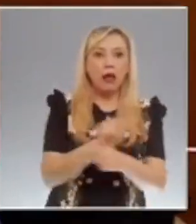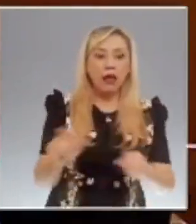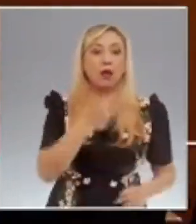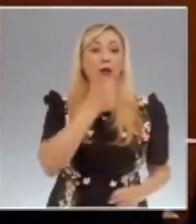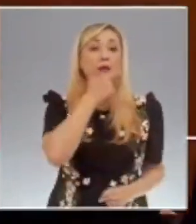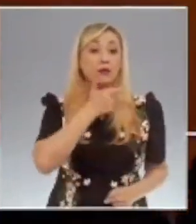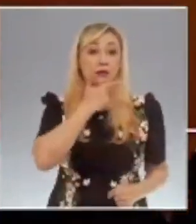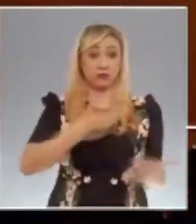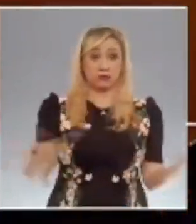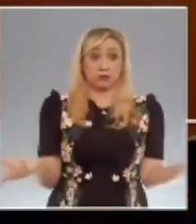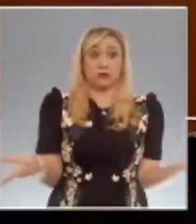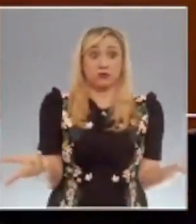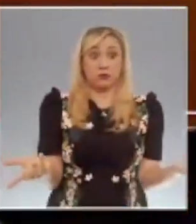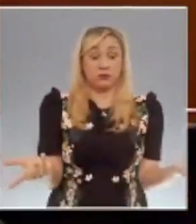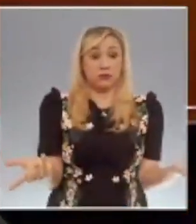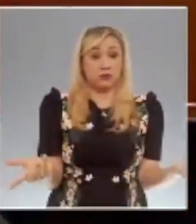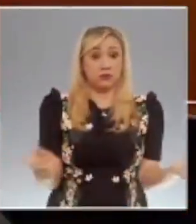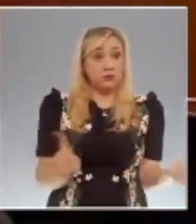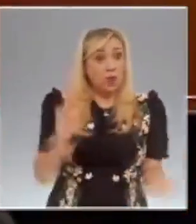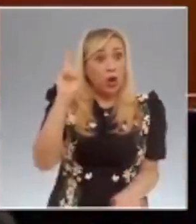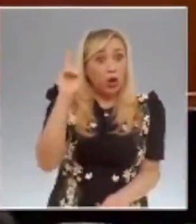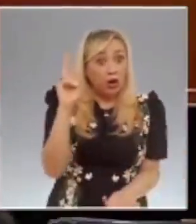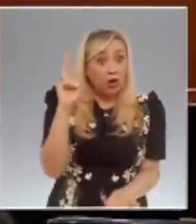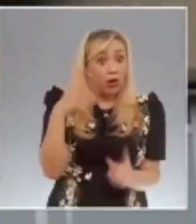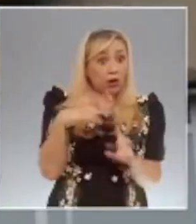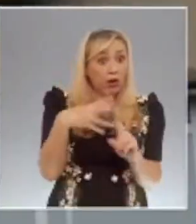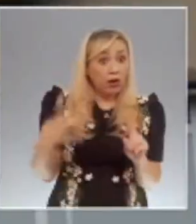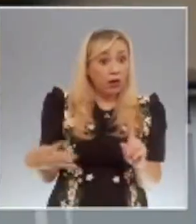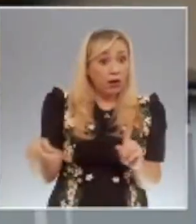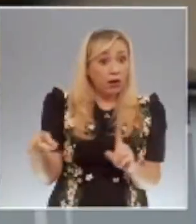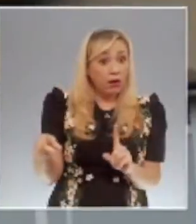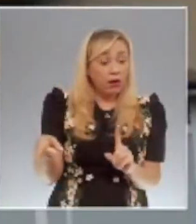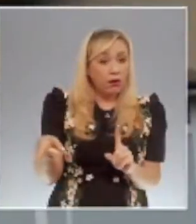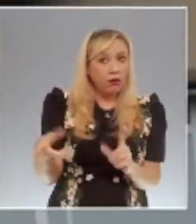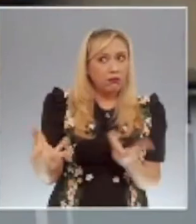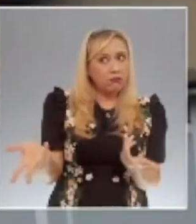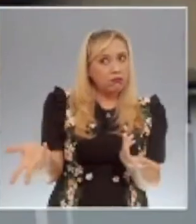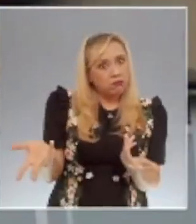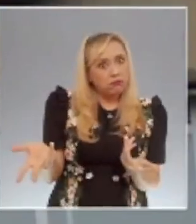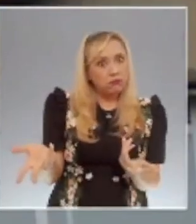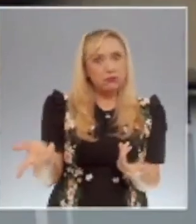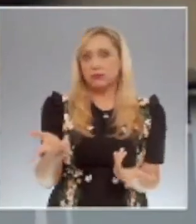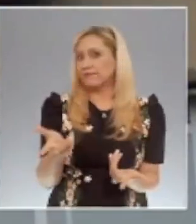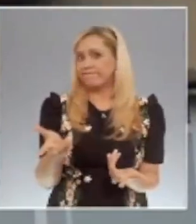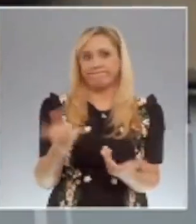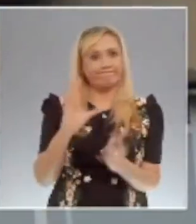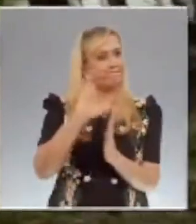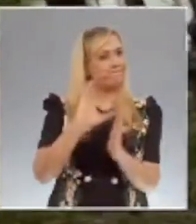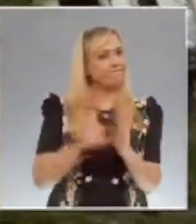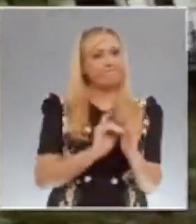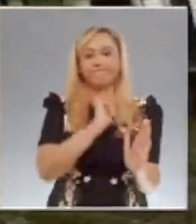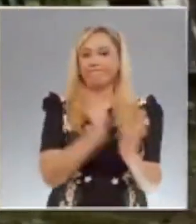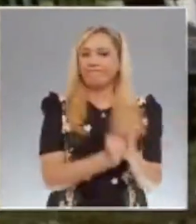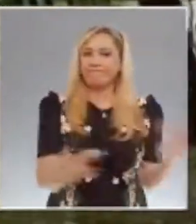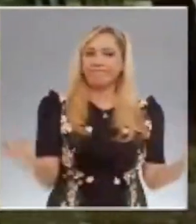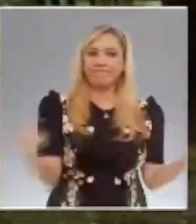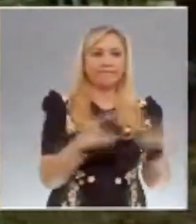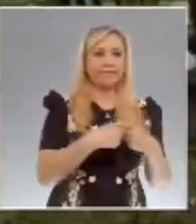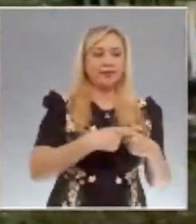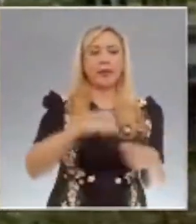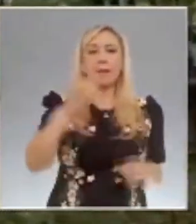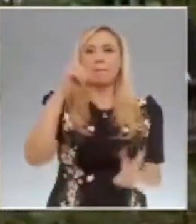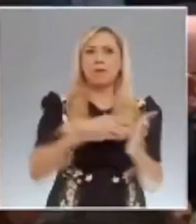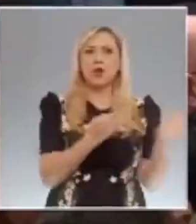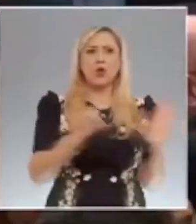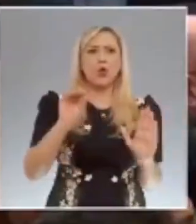la segunda sala de la corte determinó que es inconstitucional que la ley del IMSS vigente desde 1995 niegue